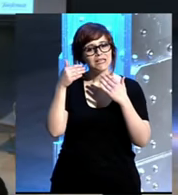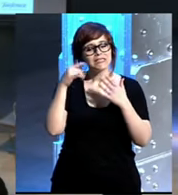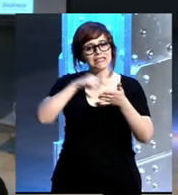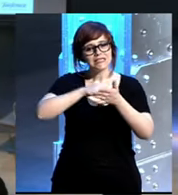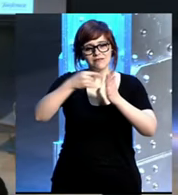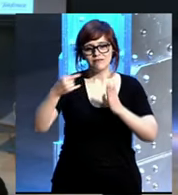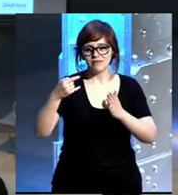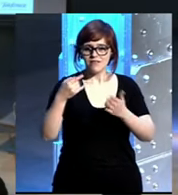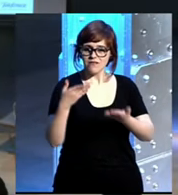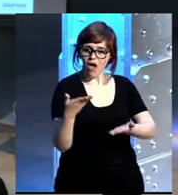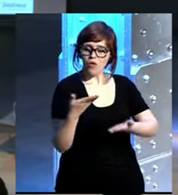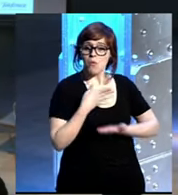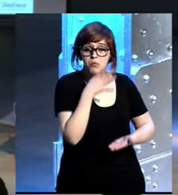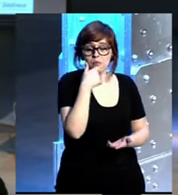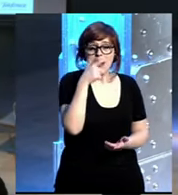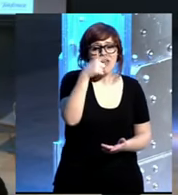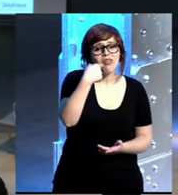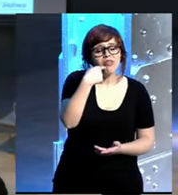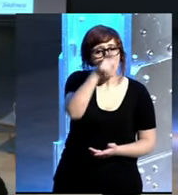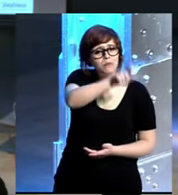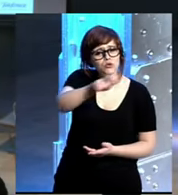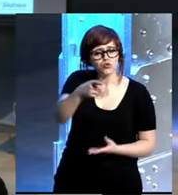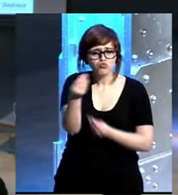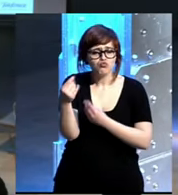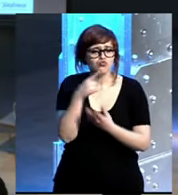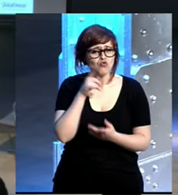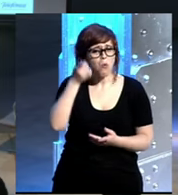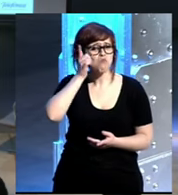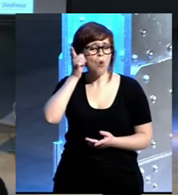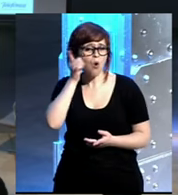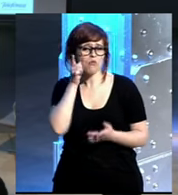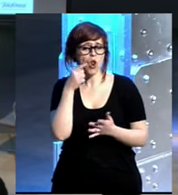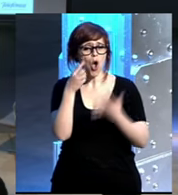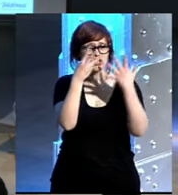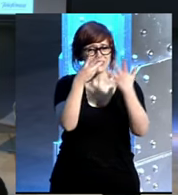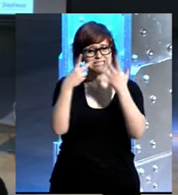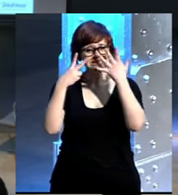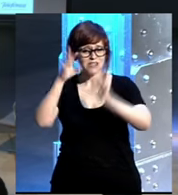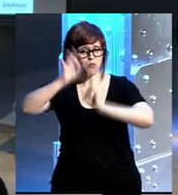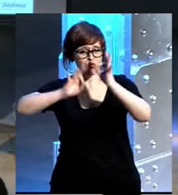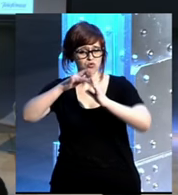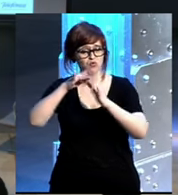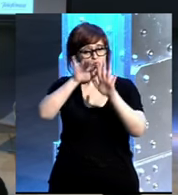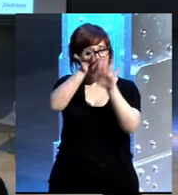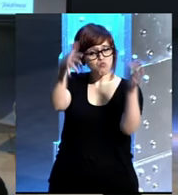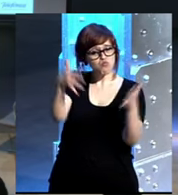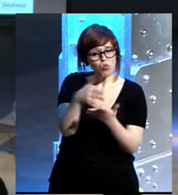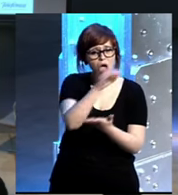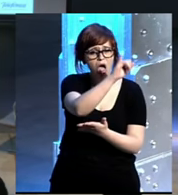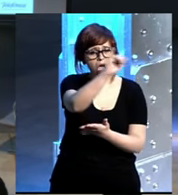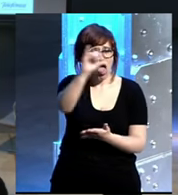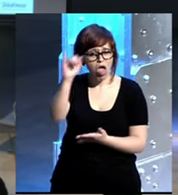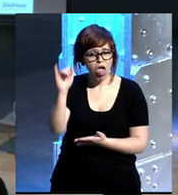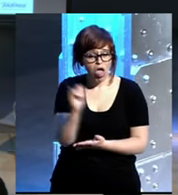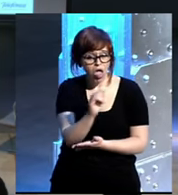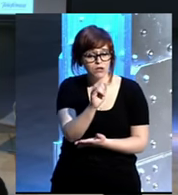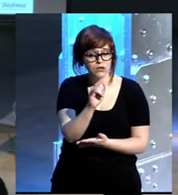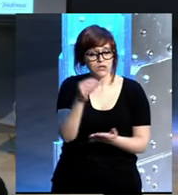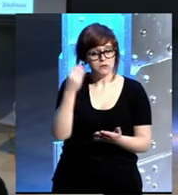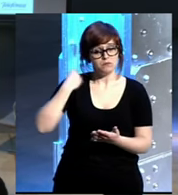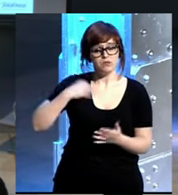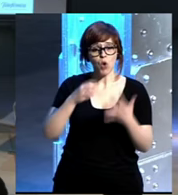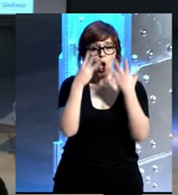muchísima gente que ya tiene un teléfono móvil. Planteabas tú el 87% de la población mundial. De ese 87%, el cuarto